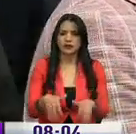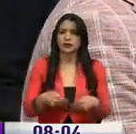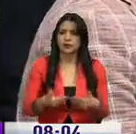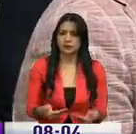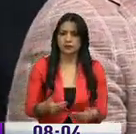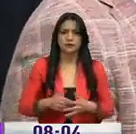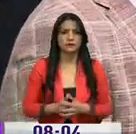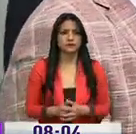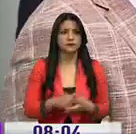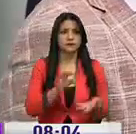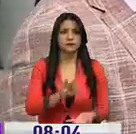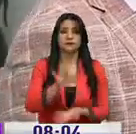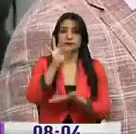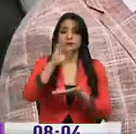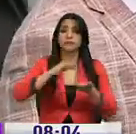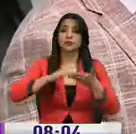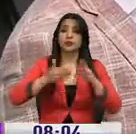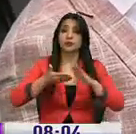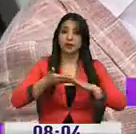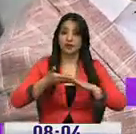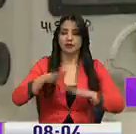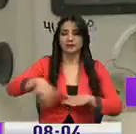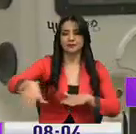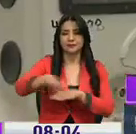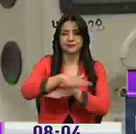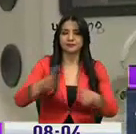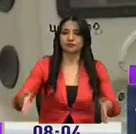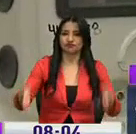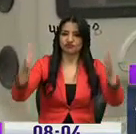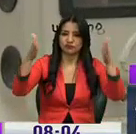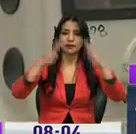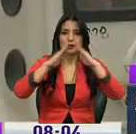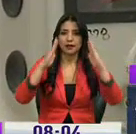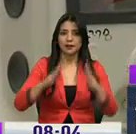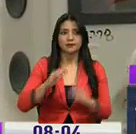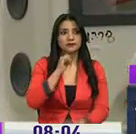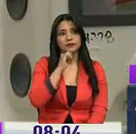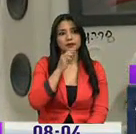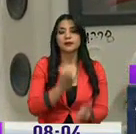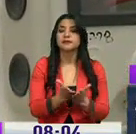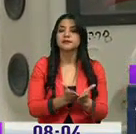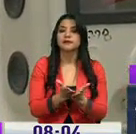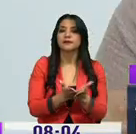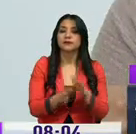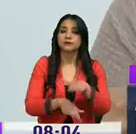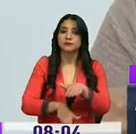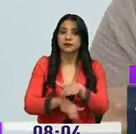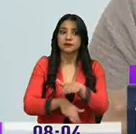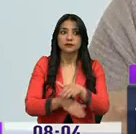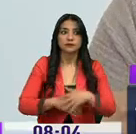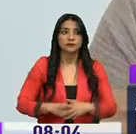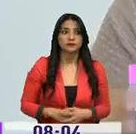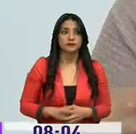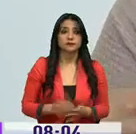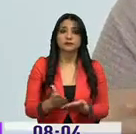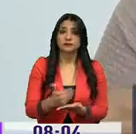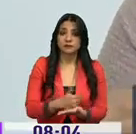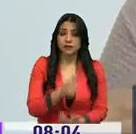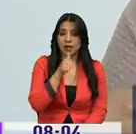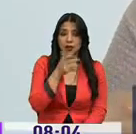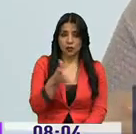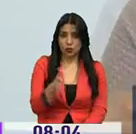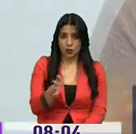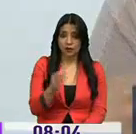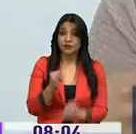varios representantes de la comunidad Ciudad Bicentenario denunciaron la falta de algunos servicios básicos. Falta de acceso al agua en